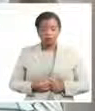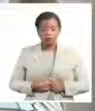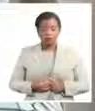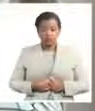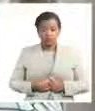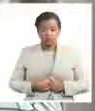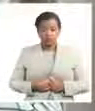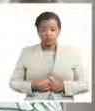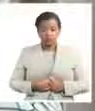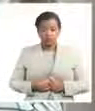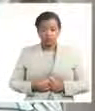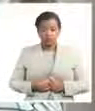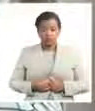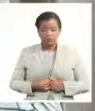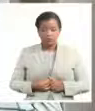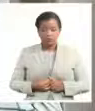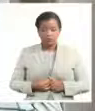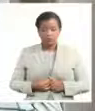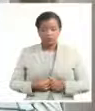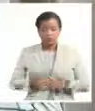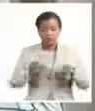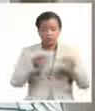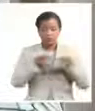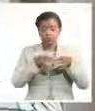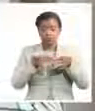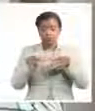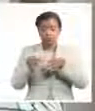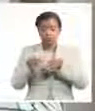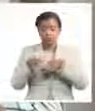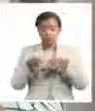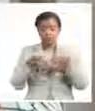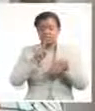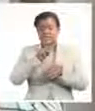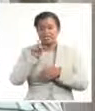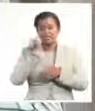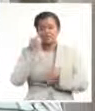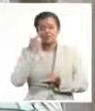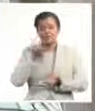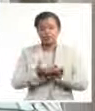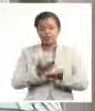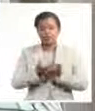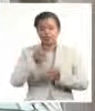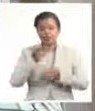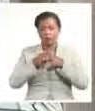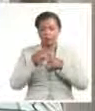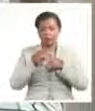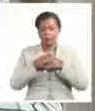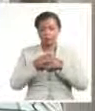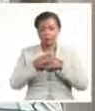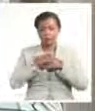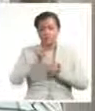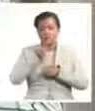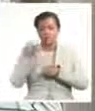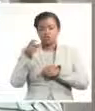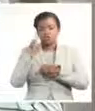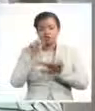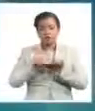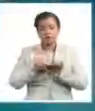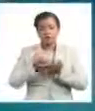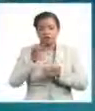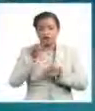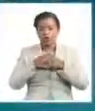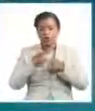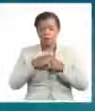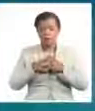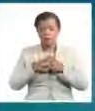por cada equipo conformado más de 100 propuestas de nombre incluso más de 200 propuestas de nombre en algunos